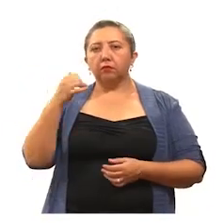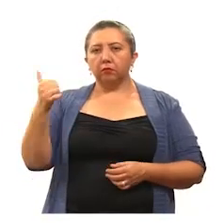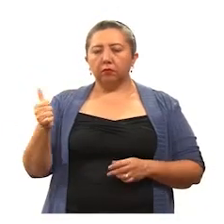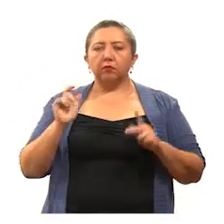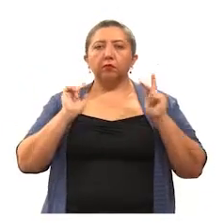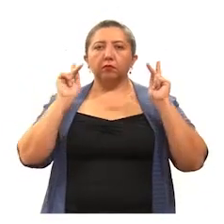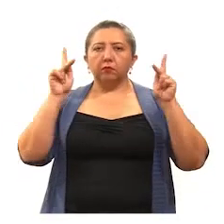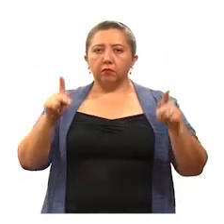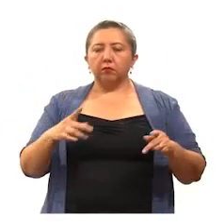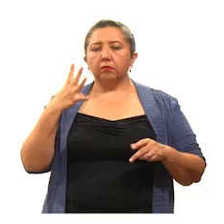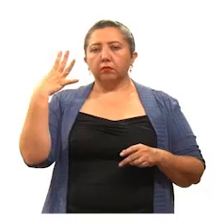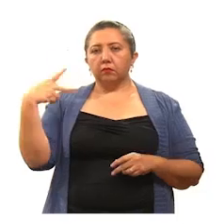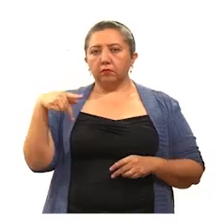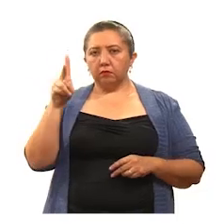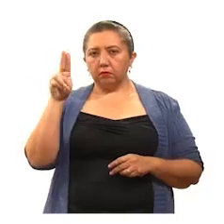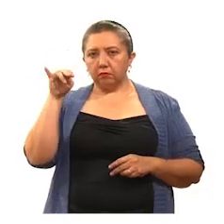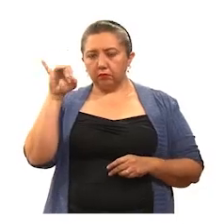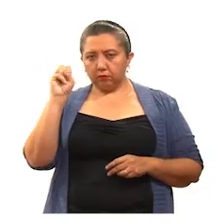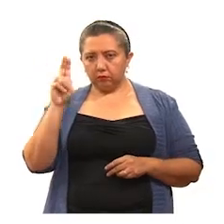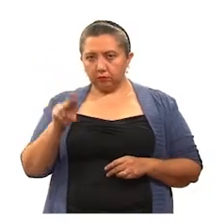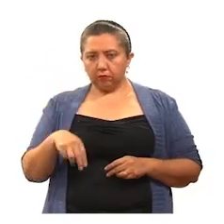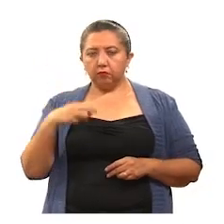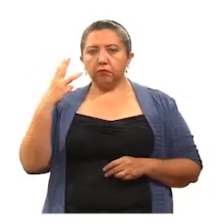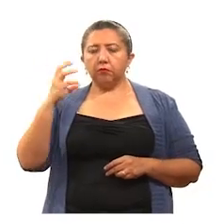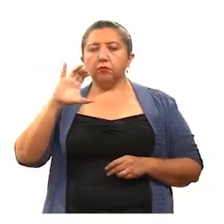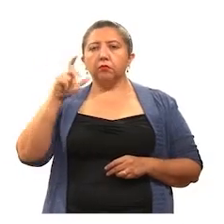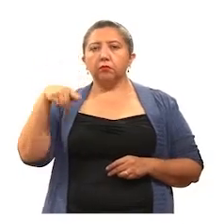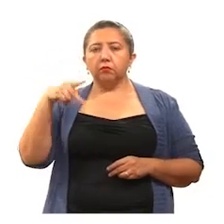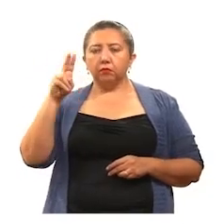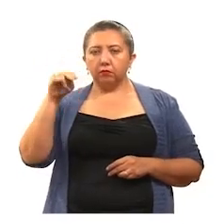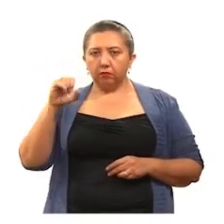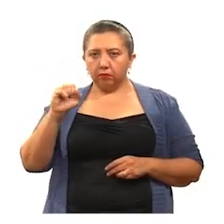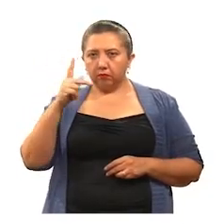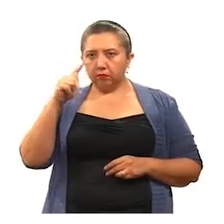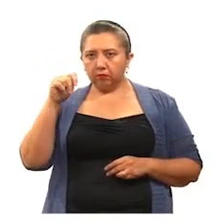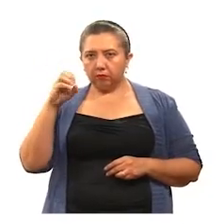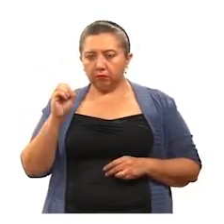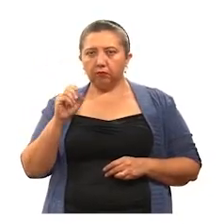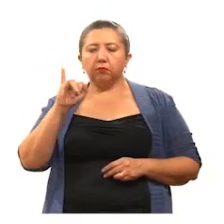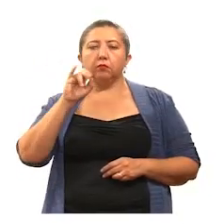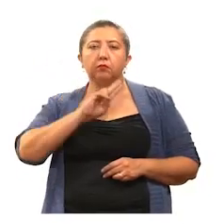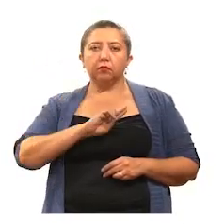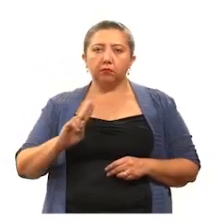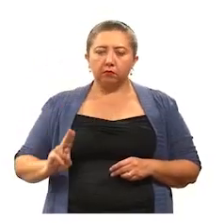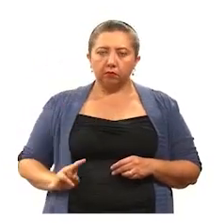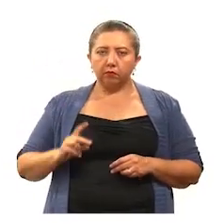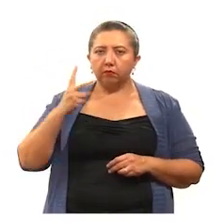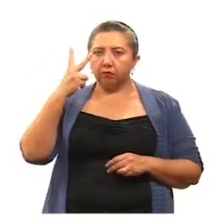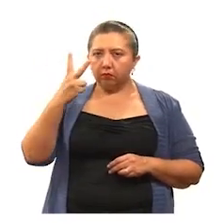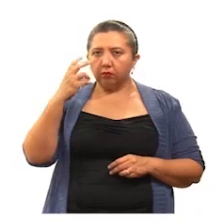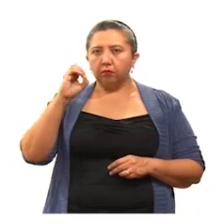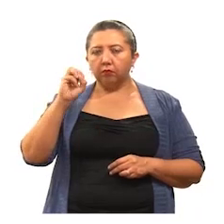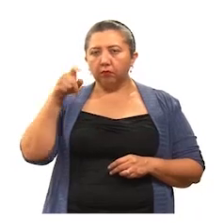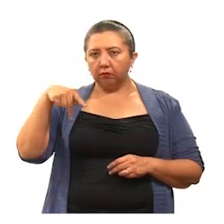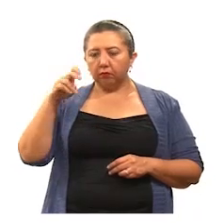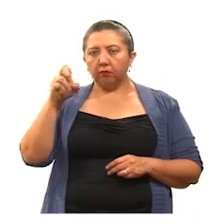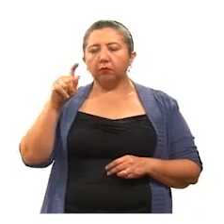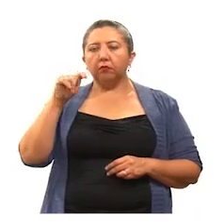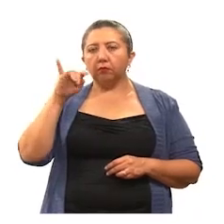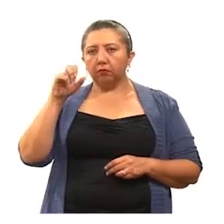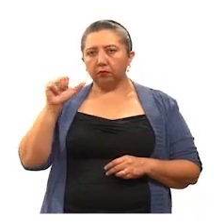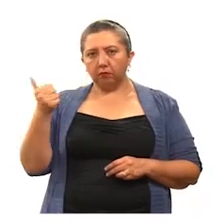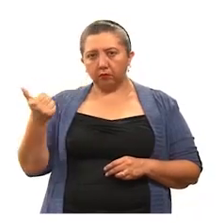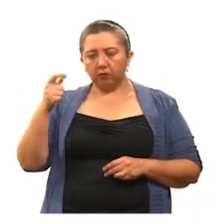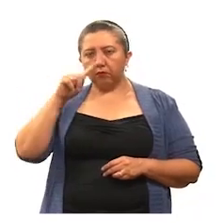en Progreso, 4 en Canacín, 3 en Chancón, Peto y Umam, 2 en Concal y Ticul, 1